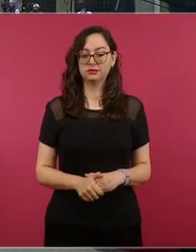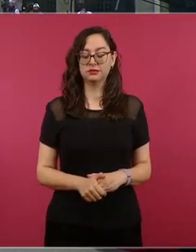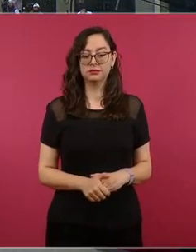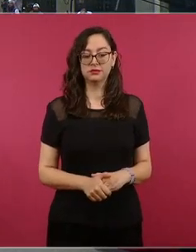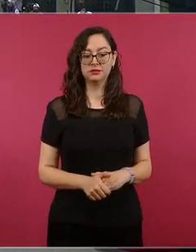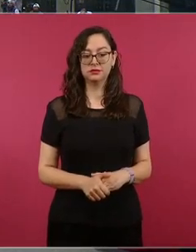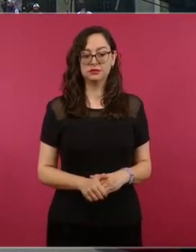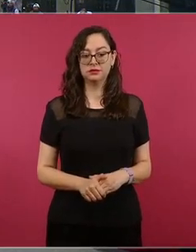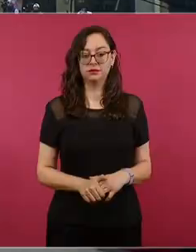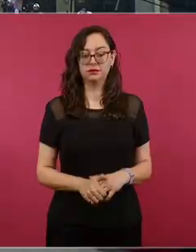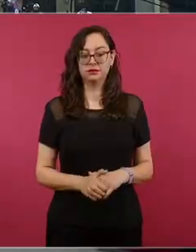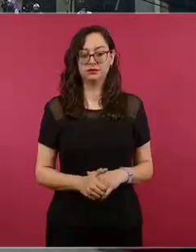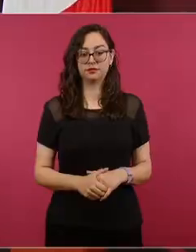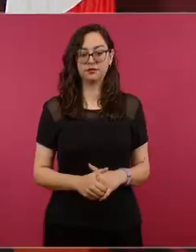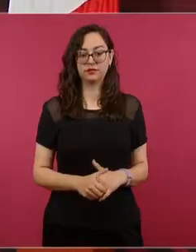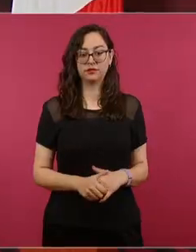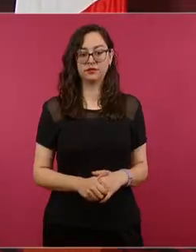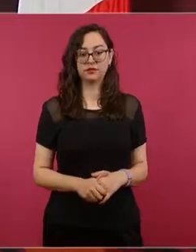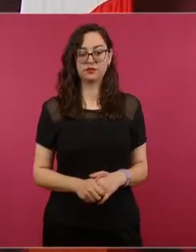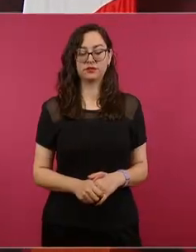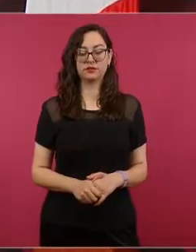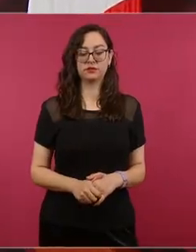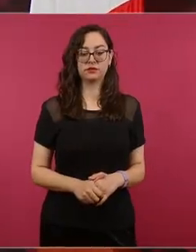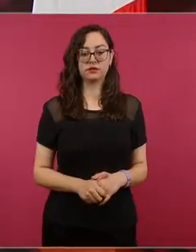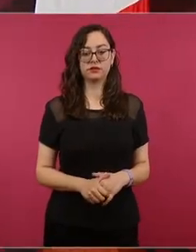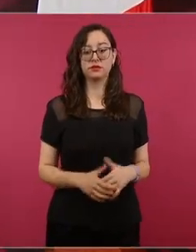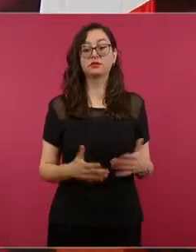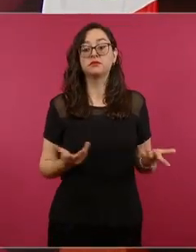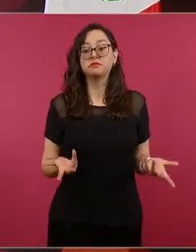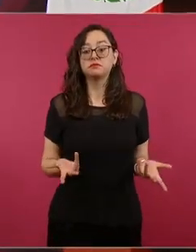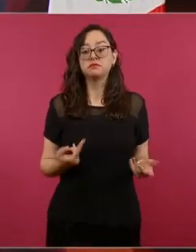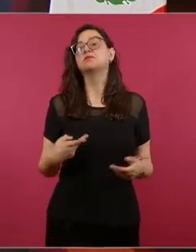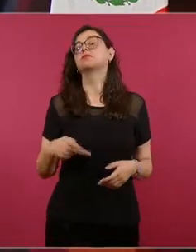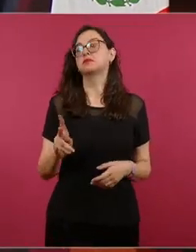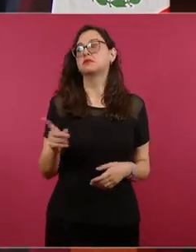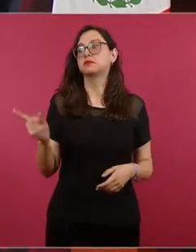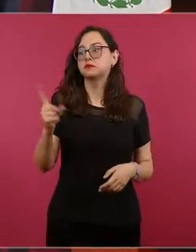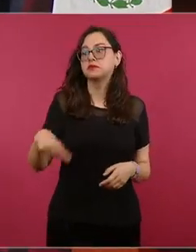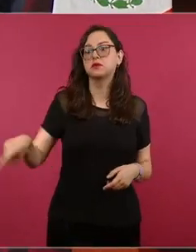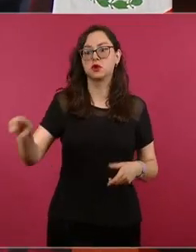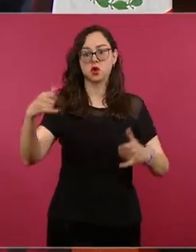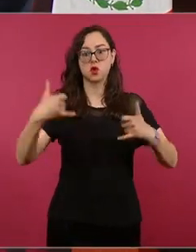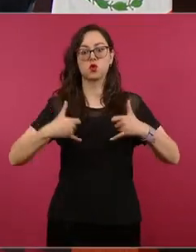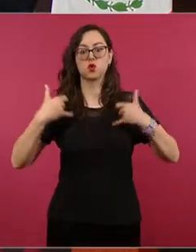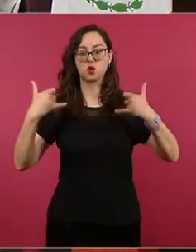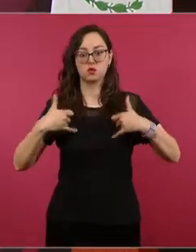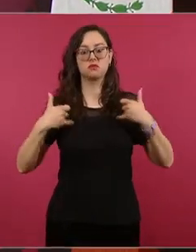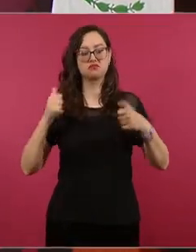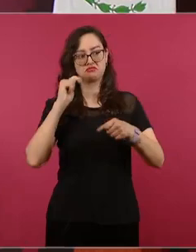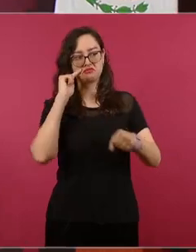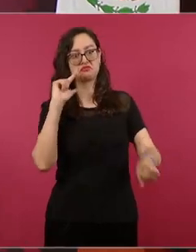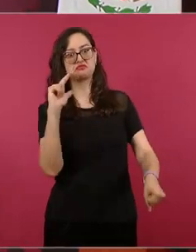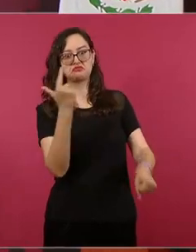Bueno, pero vamos, los jóvenes, ¿no?, de la